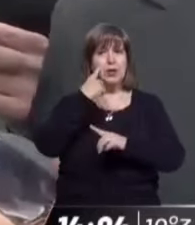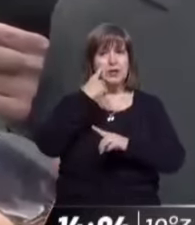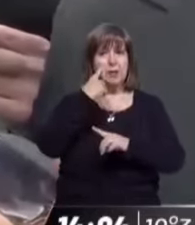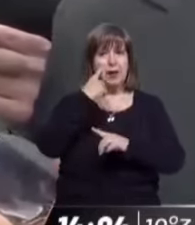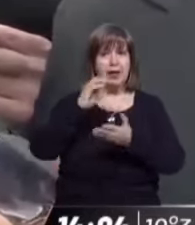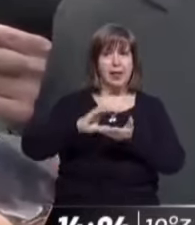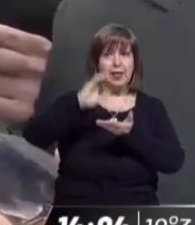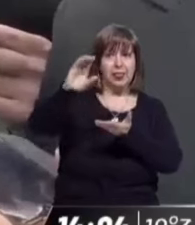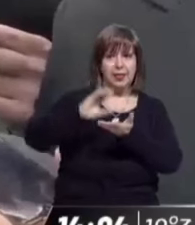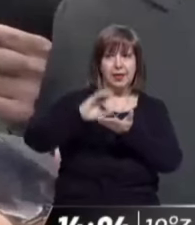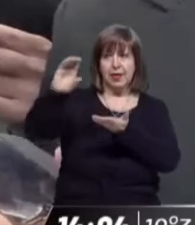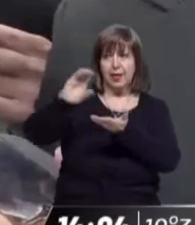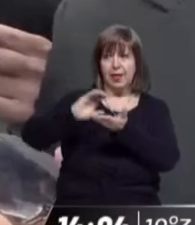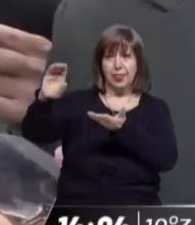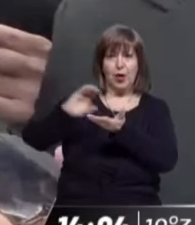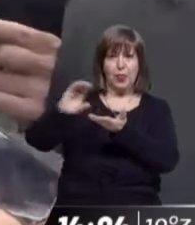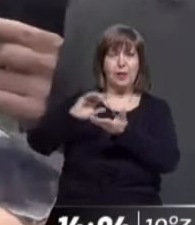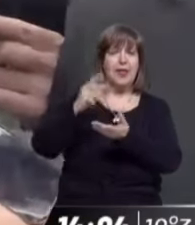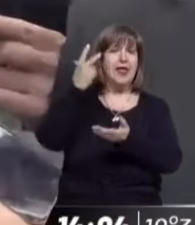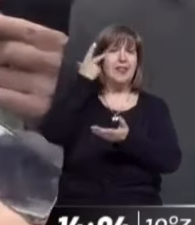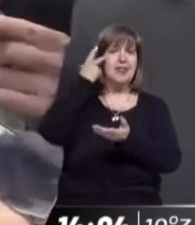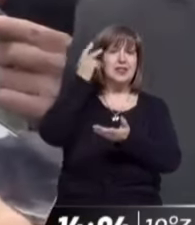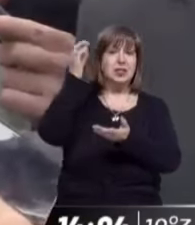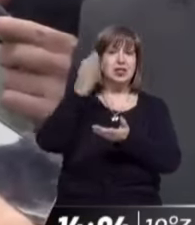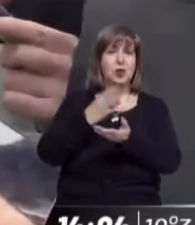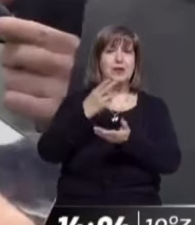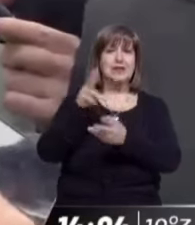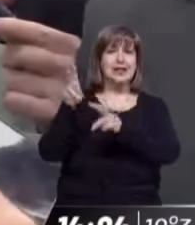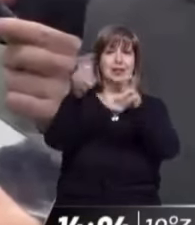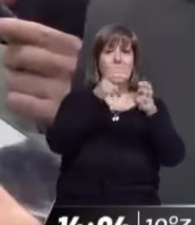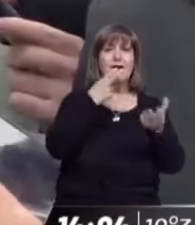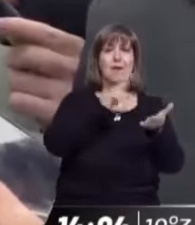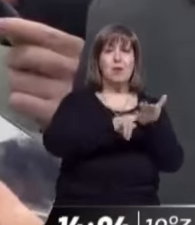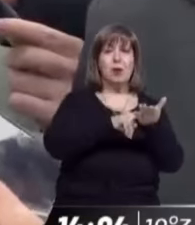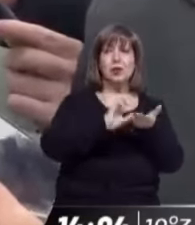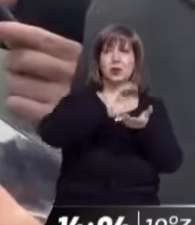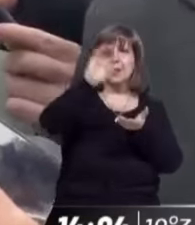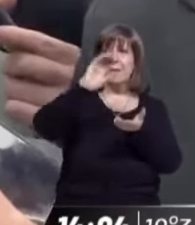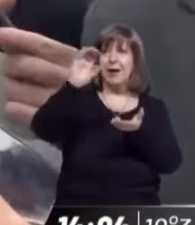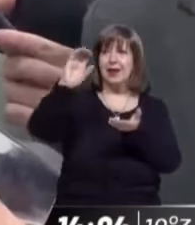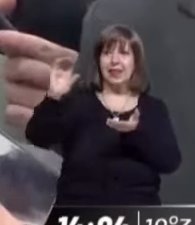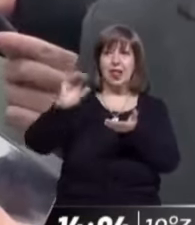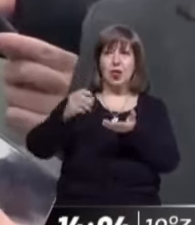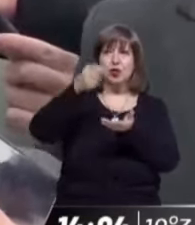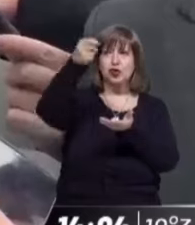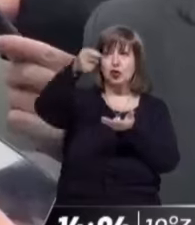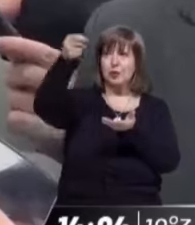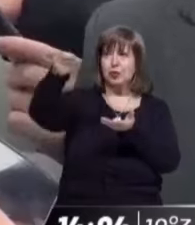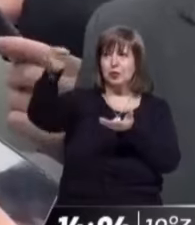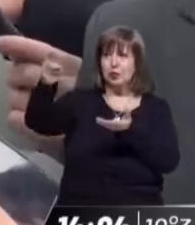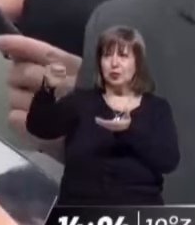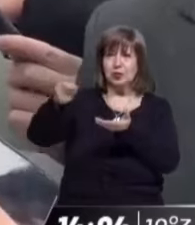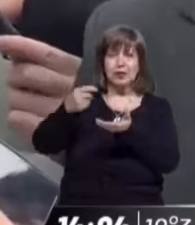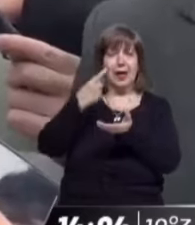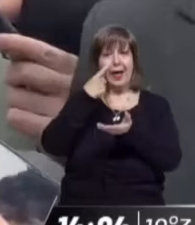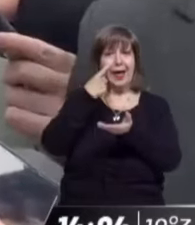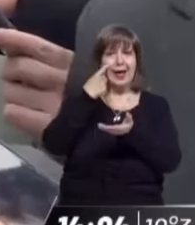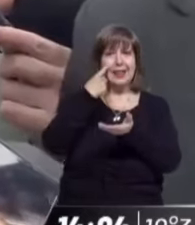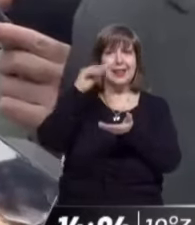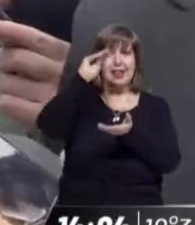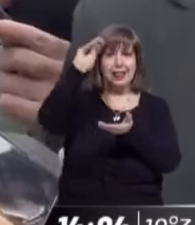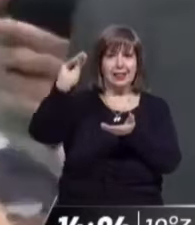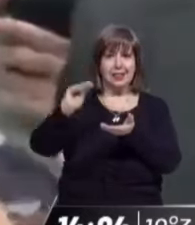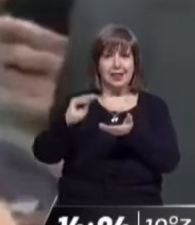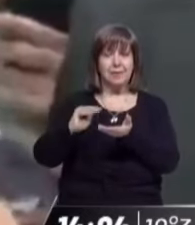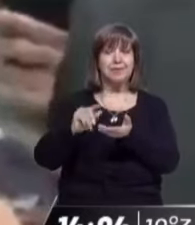El único que reparte el 18% de sus impuestos es la provincia de Mendoza. El único que lo supera es la